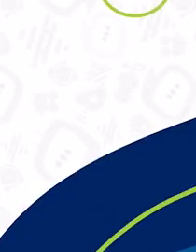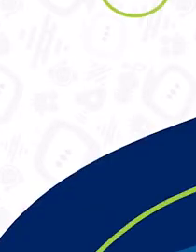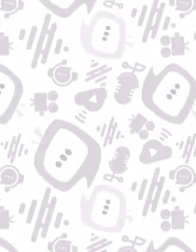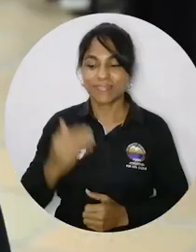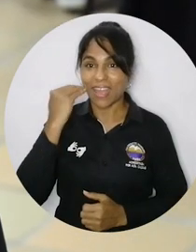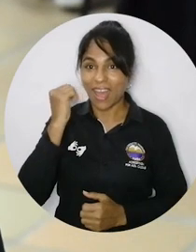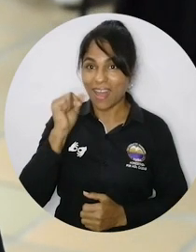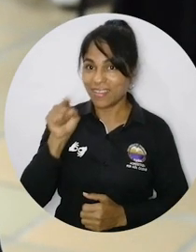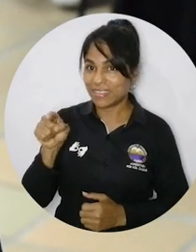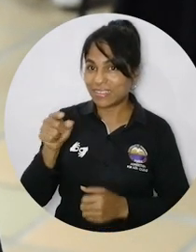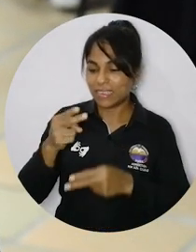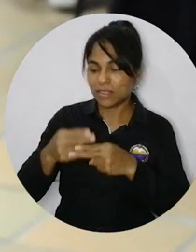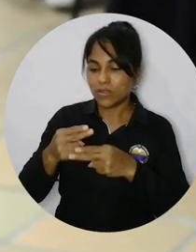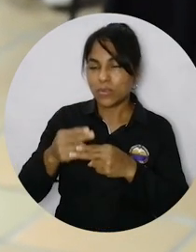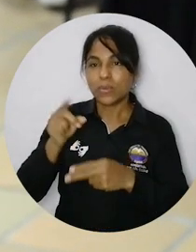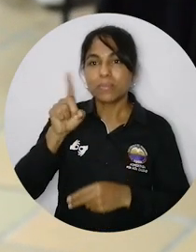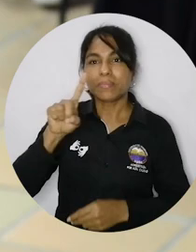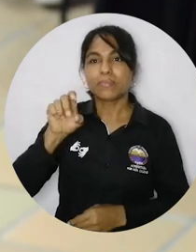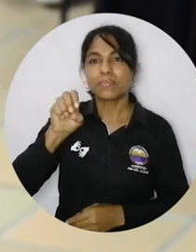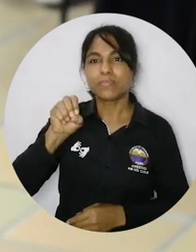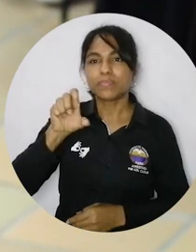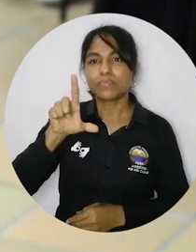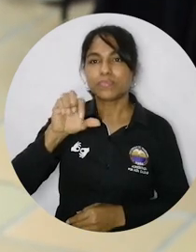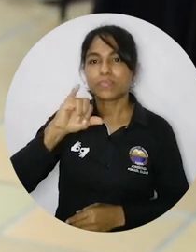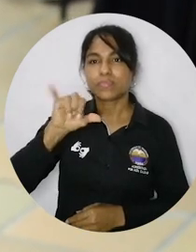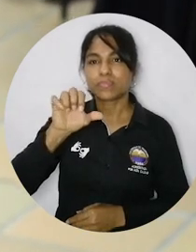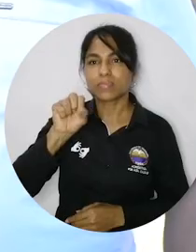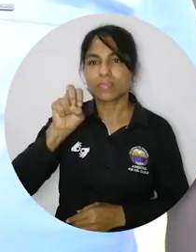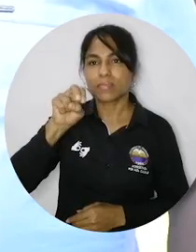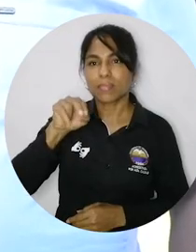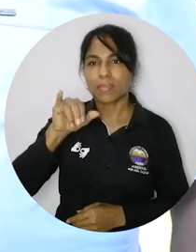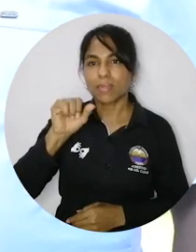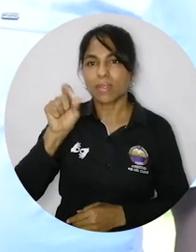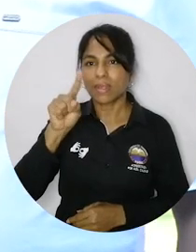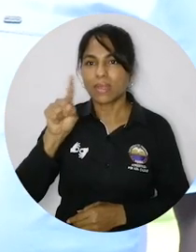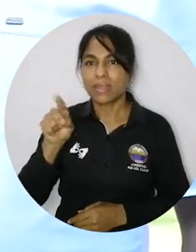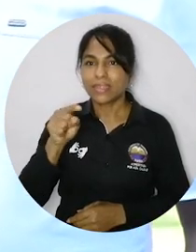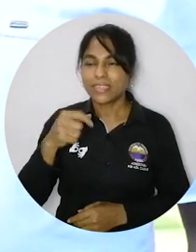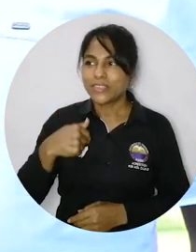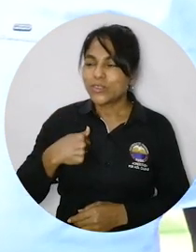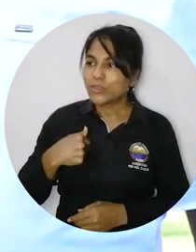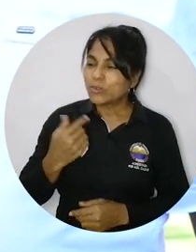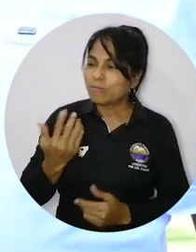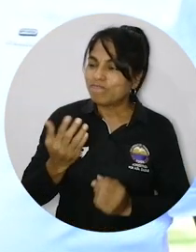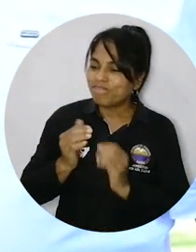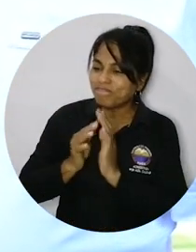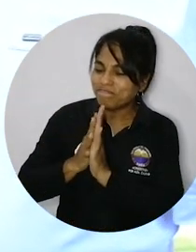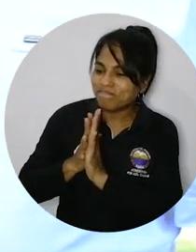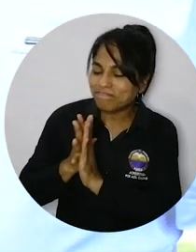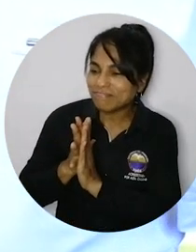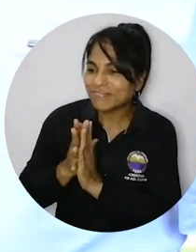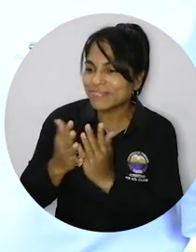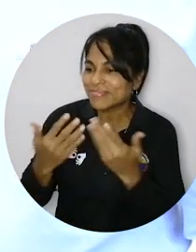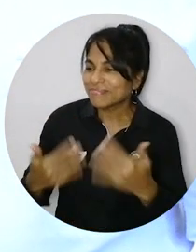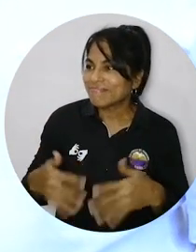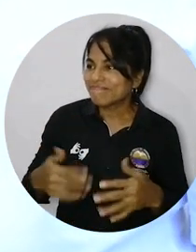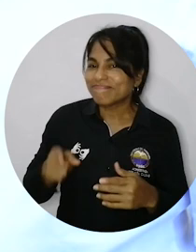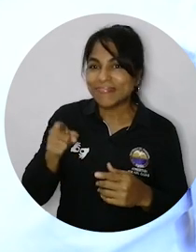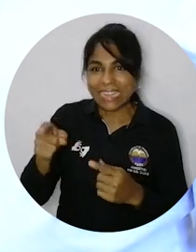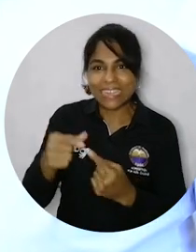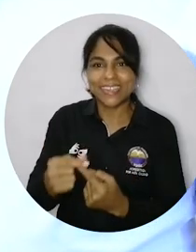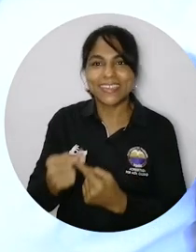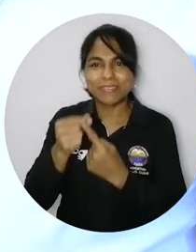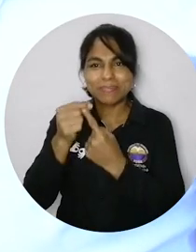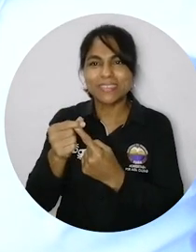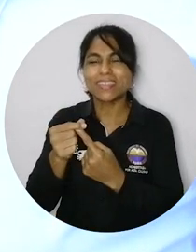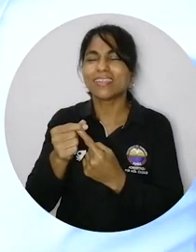para para no hay palabras para expresarle de pronto lo